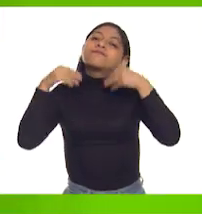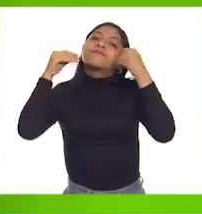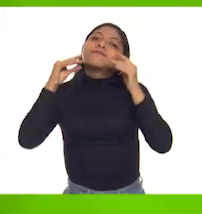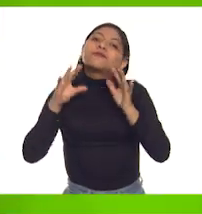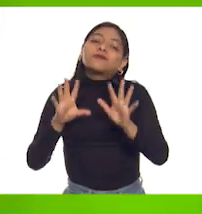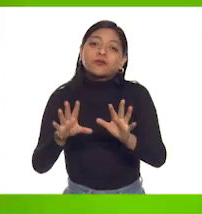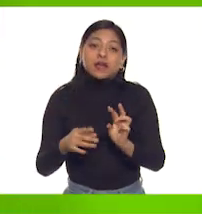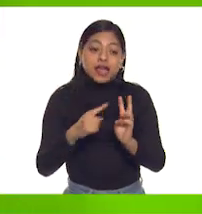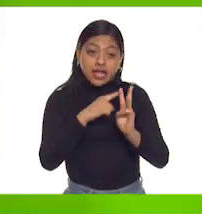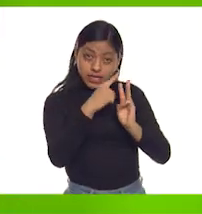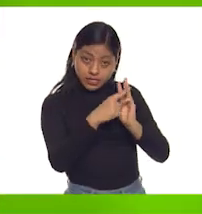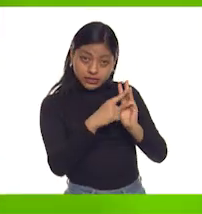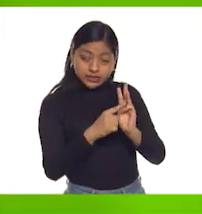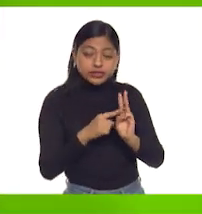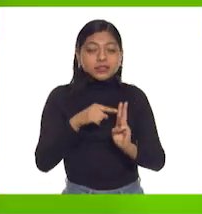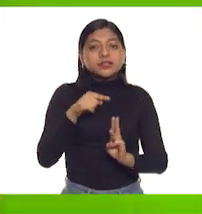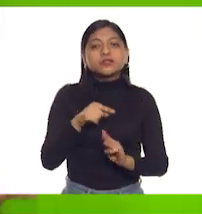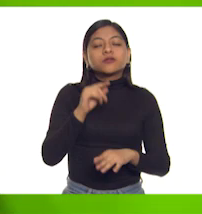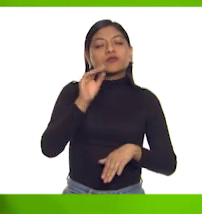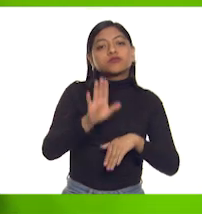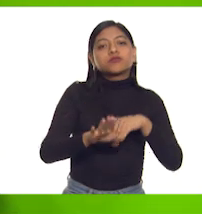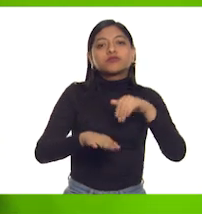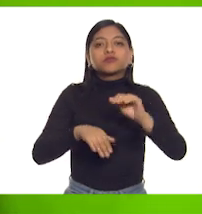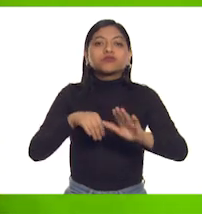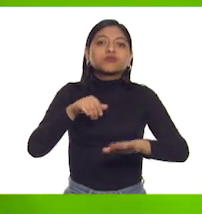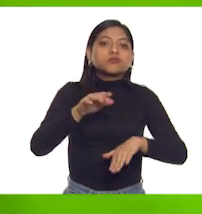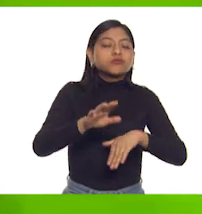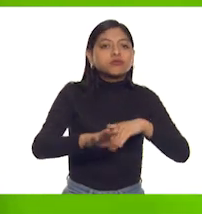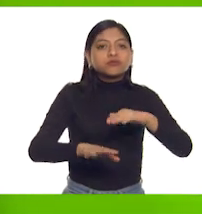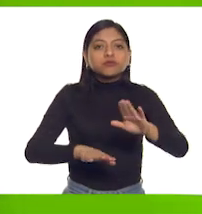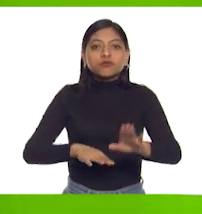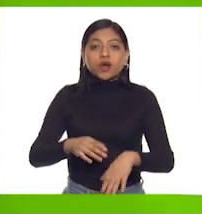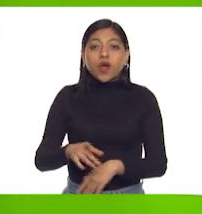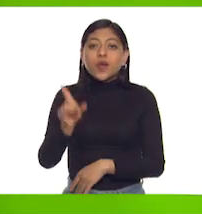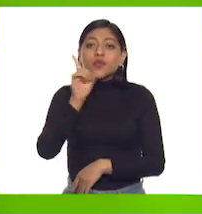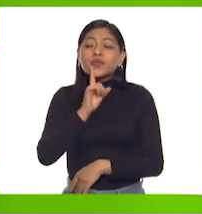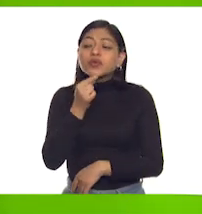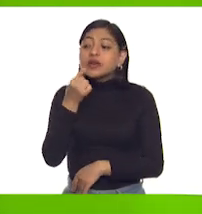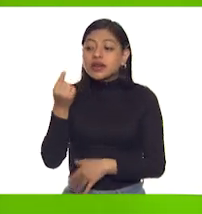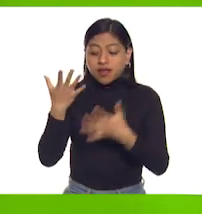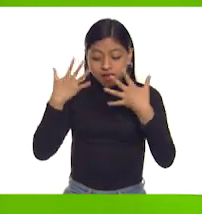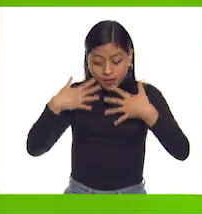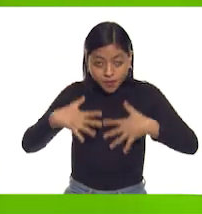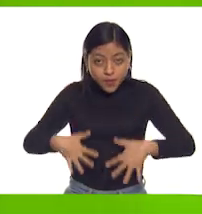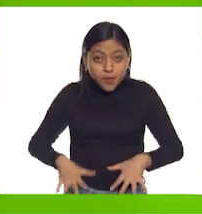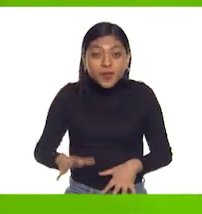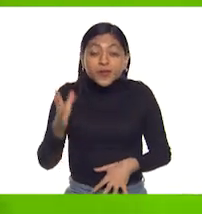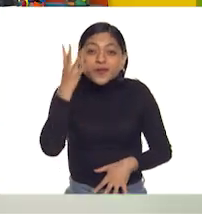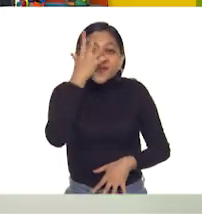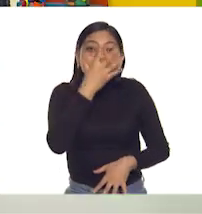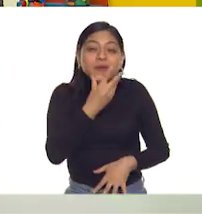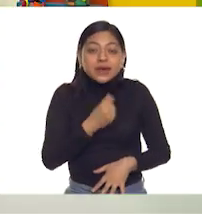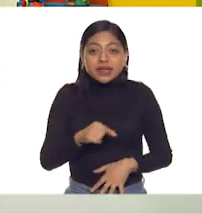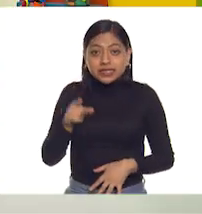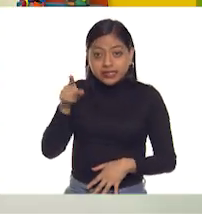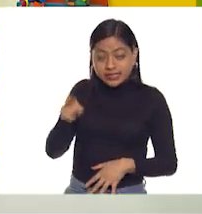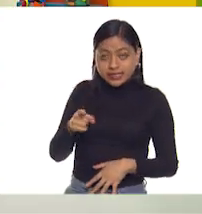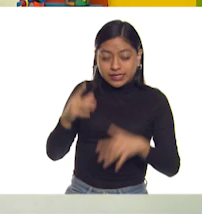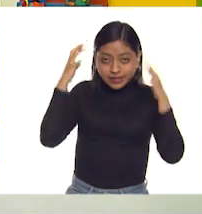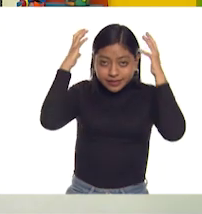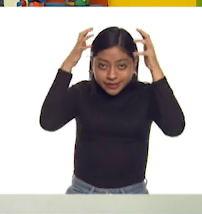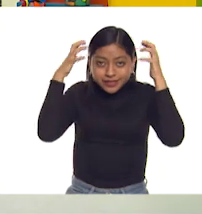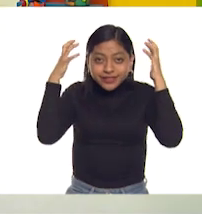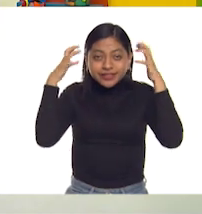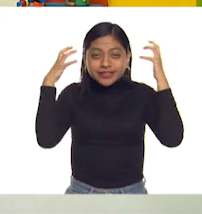los osos caminaban por el bosque, apareció una niña muy bien vestida llamada Ricitos